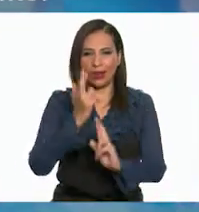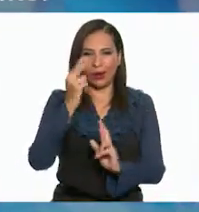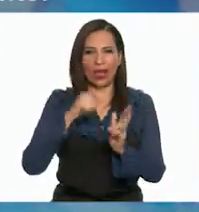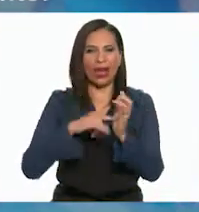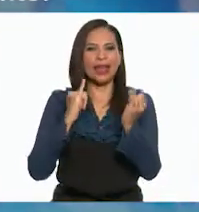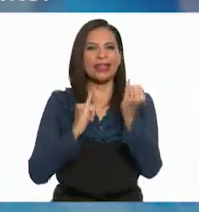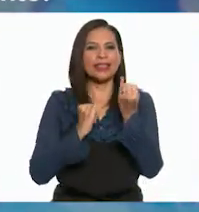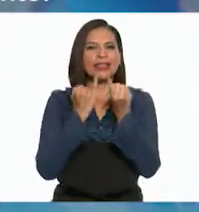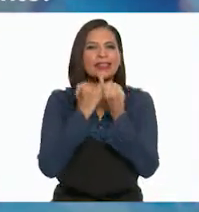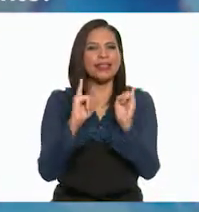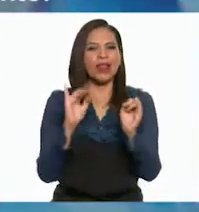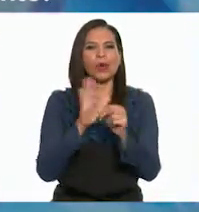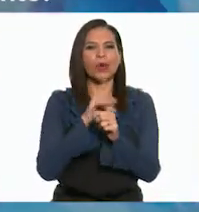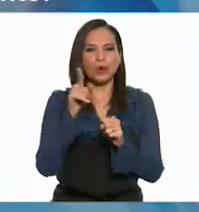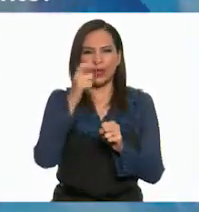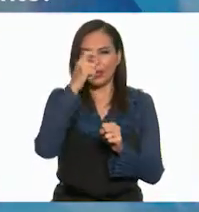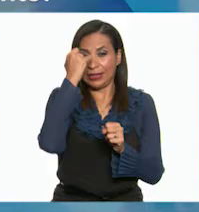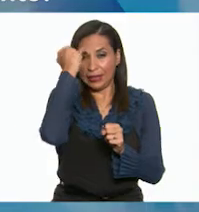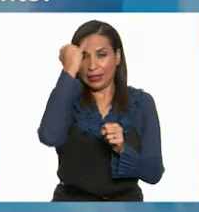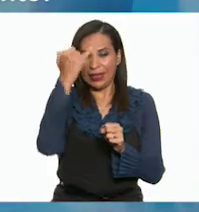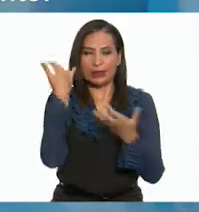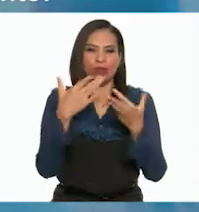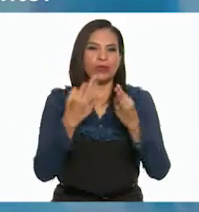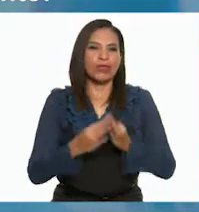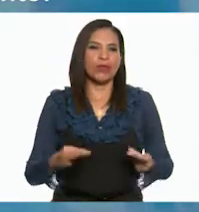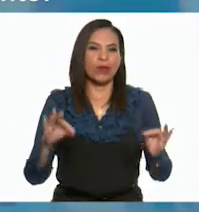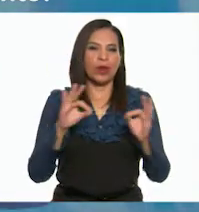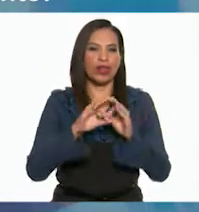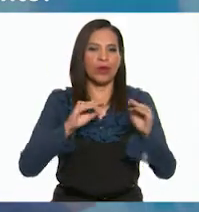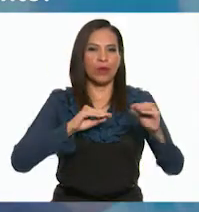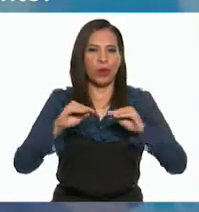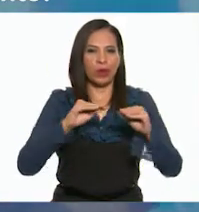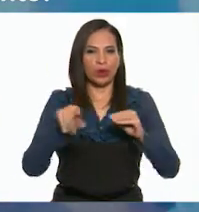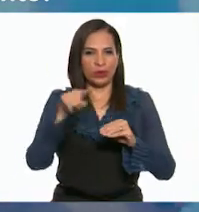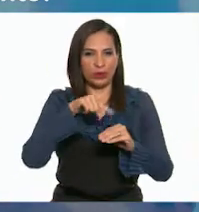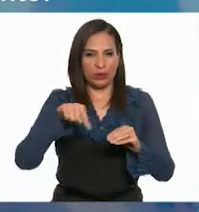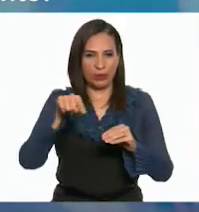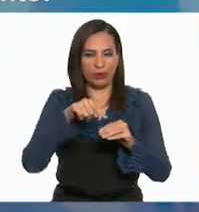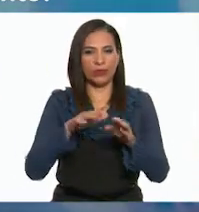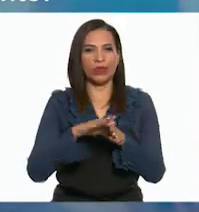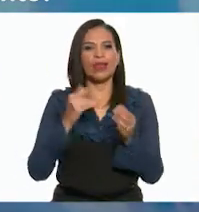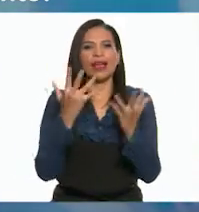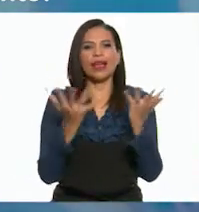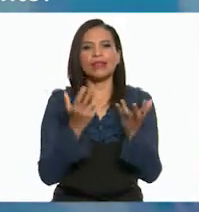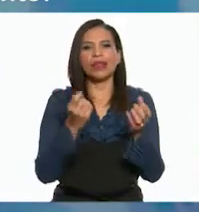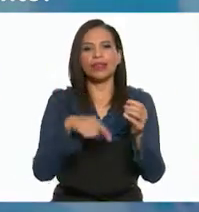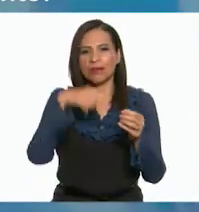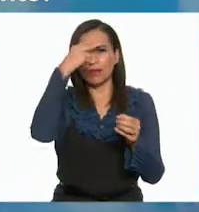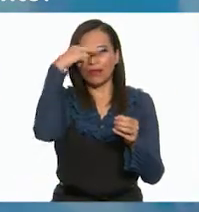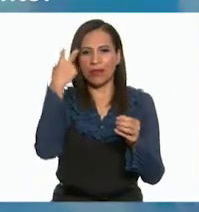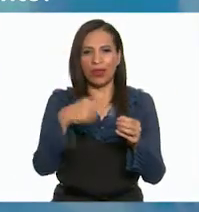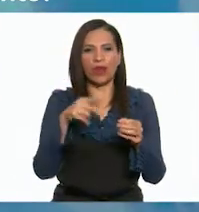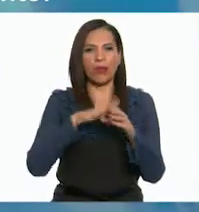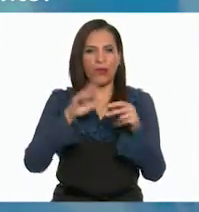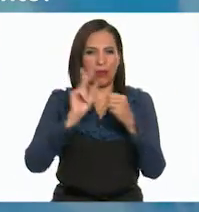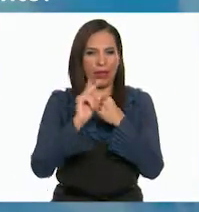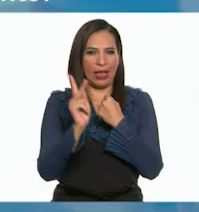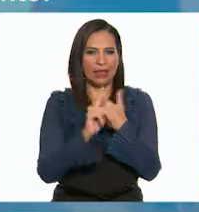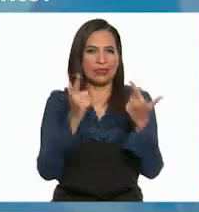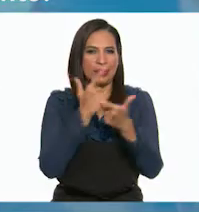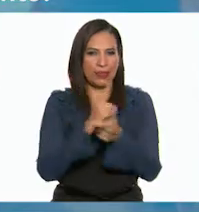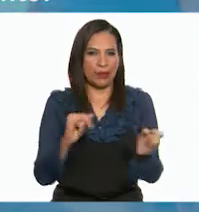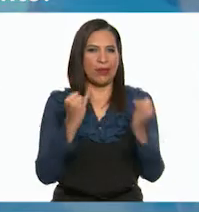Independencia y por qué sus ideas fueron tan importantes para el movimiento insurgente y la creación de México como nación libre